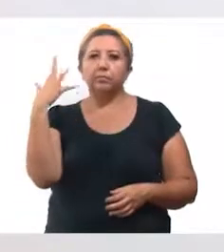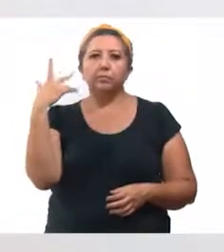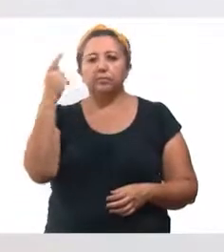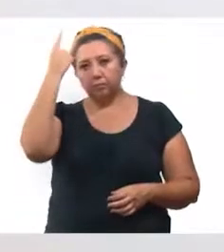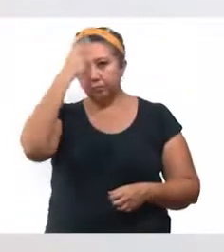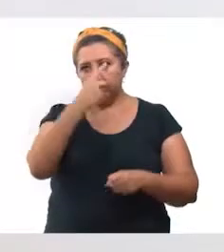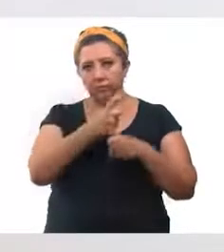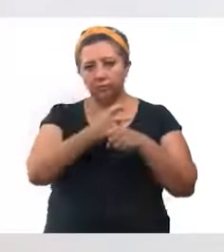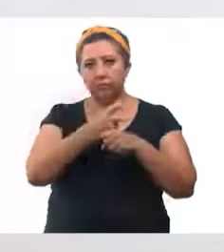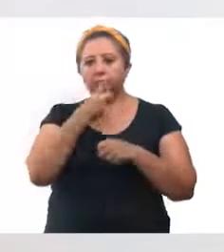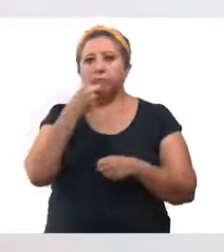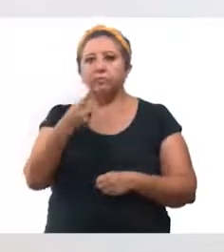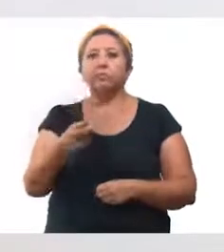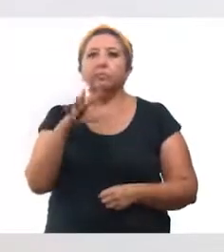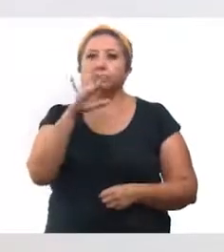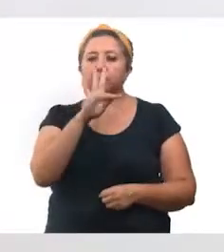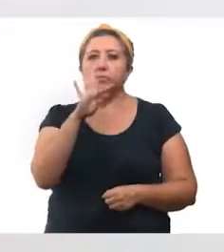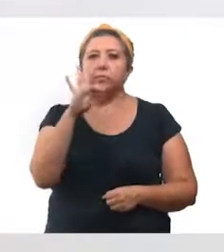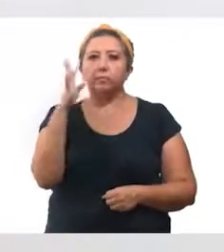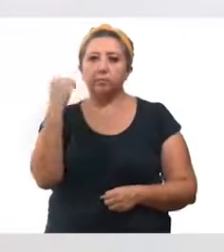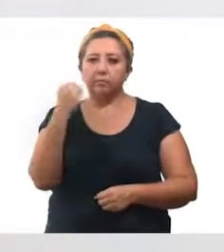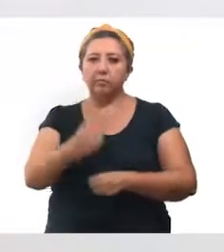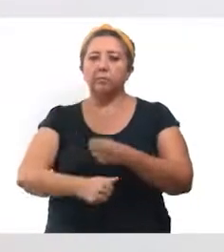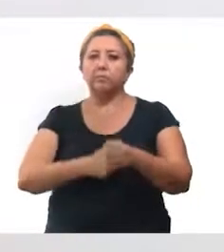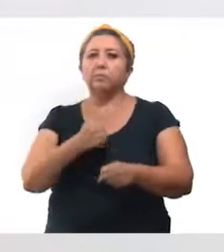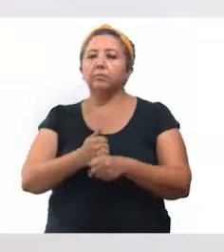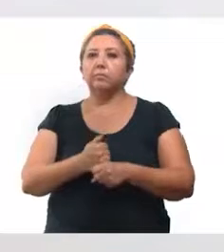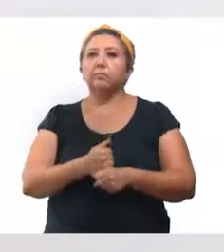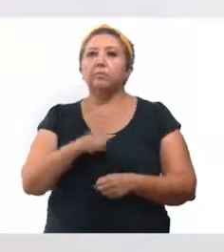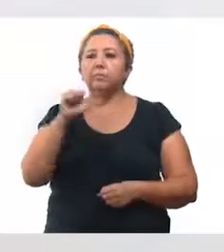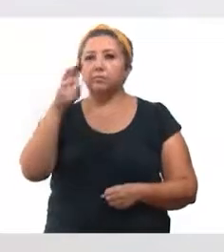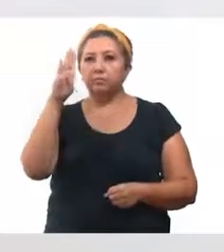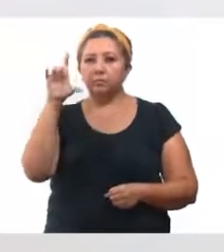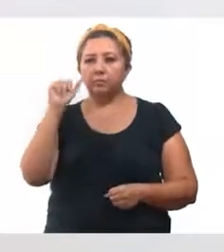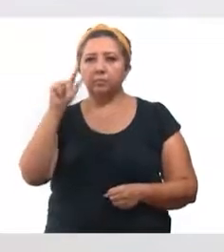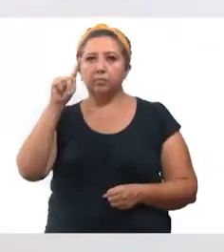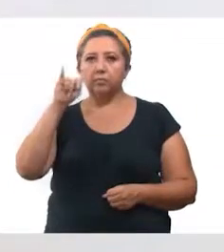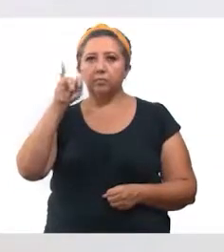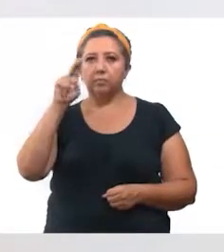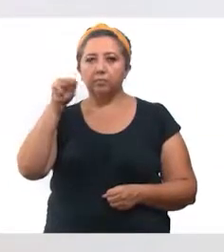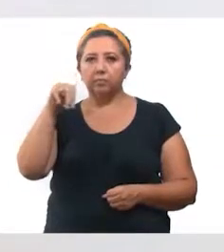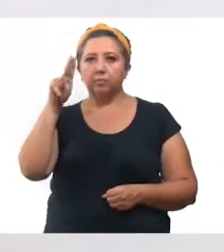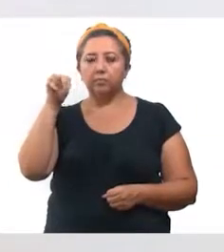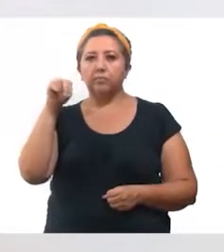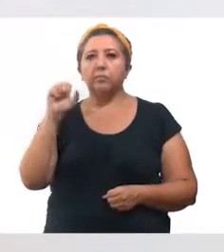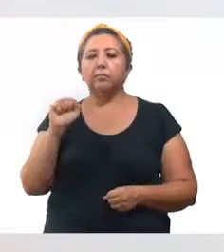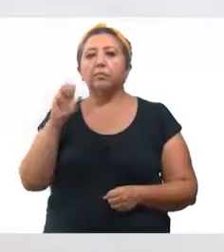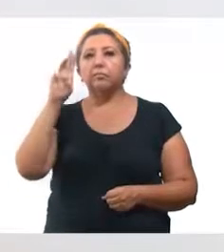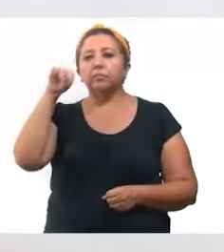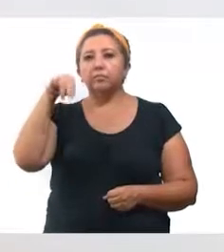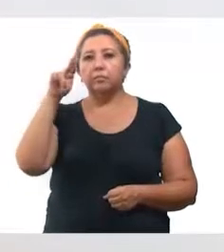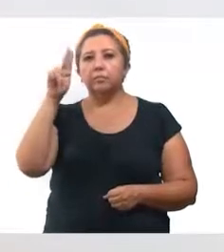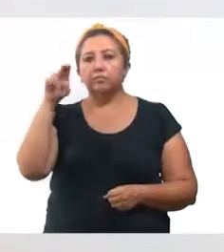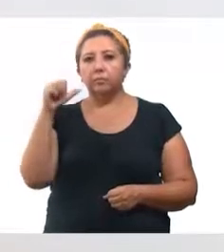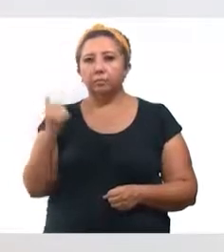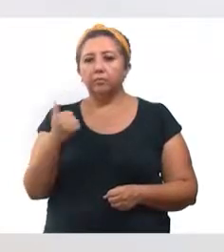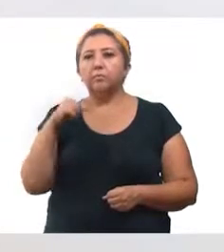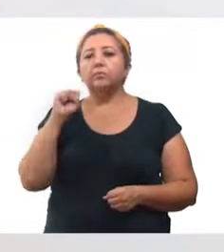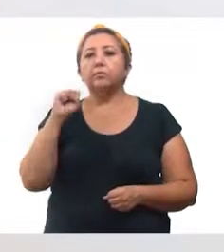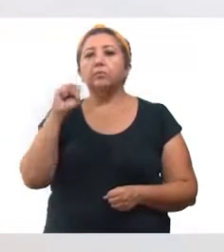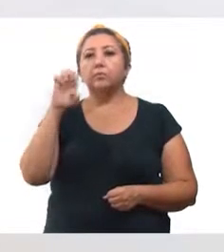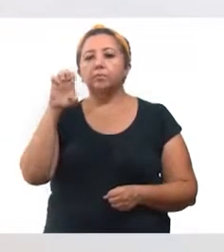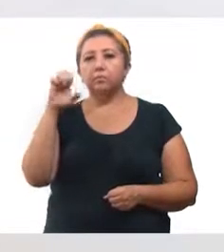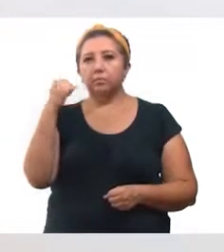17.550 para segunda dosis de 40 a 49 años en Abalá, Tinún, Jalachó, Muna, Tecó, Yaxcabá,